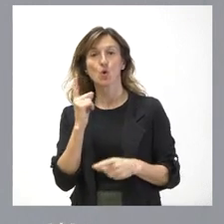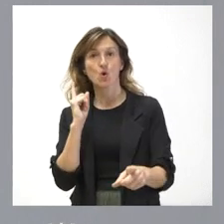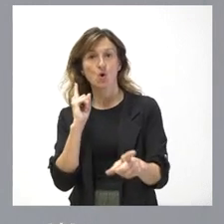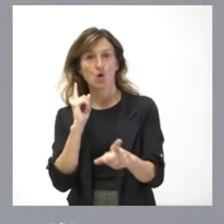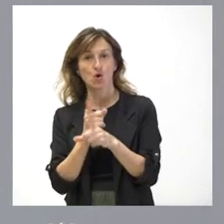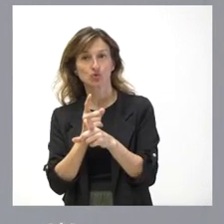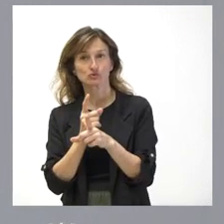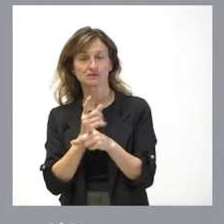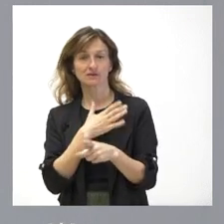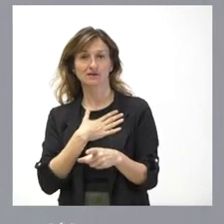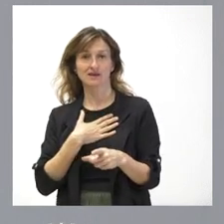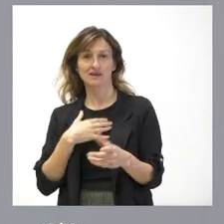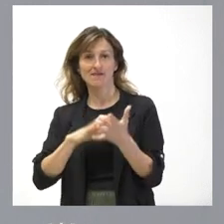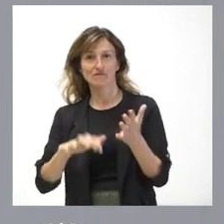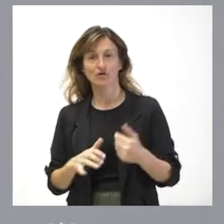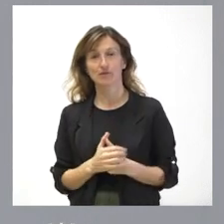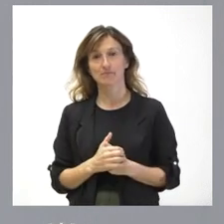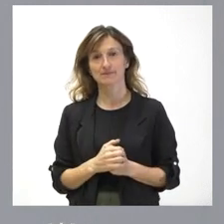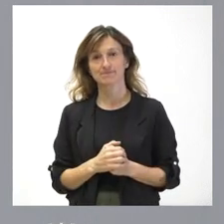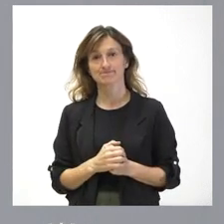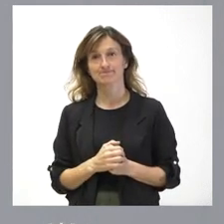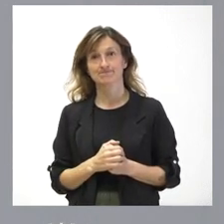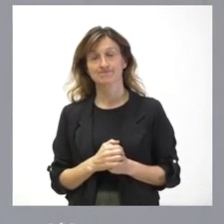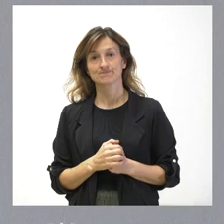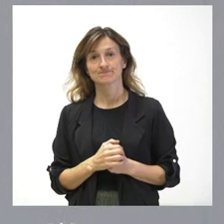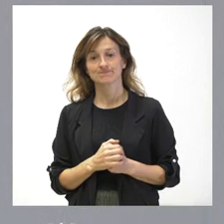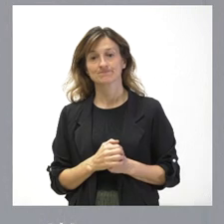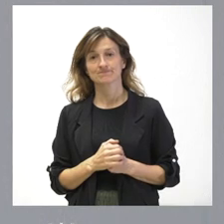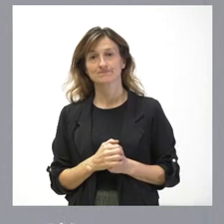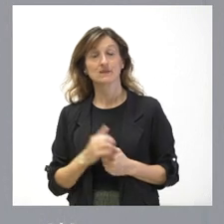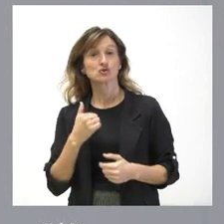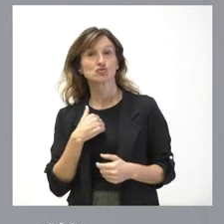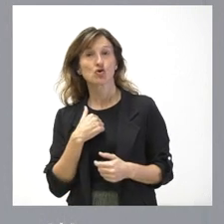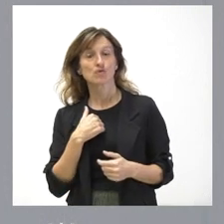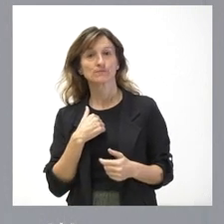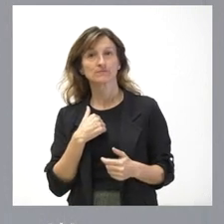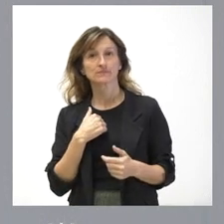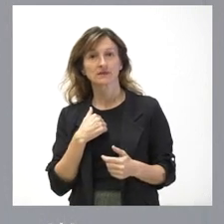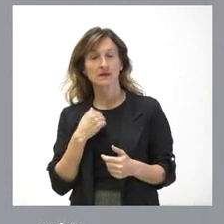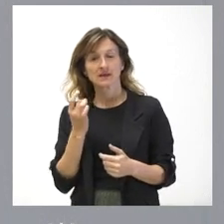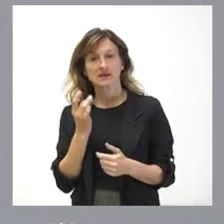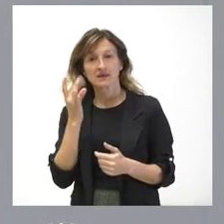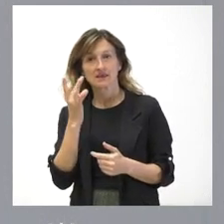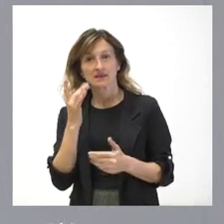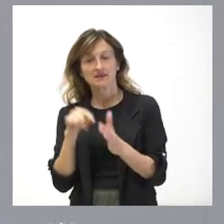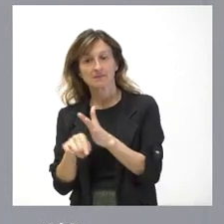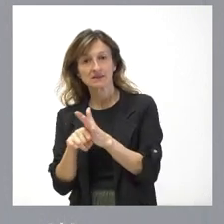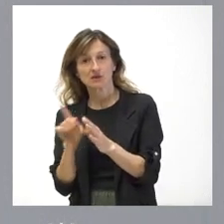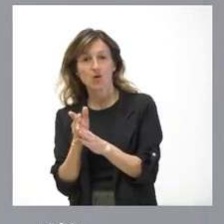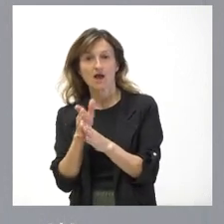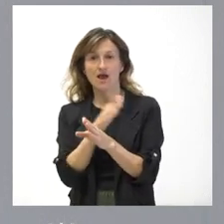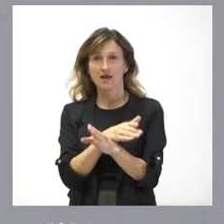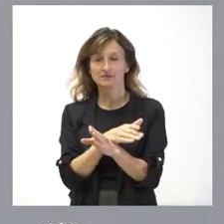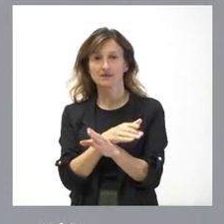pedir el informe del Consejo consultivo nosotros seros partidarios de no tramitar esta iniciativa hasta que se